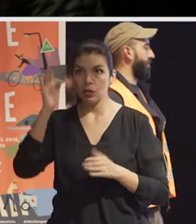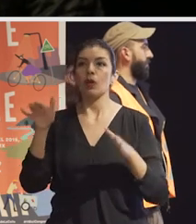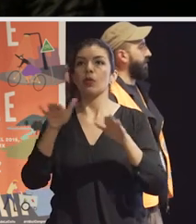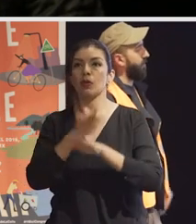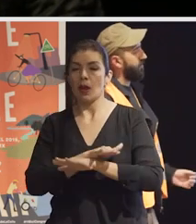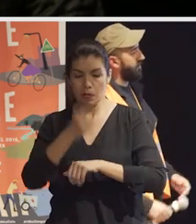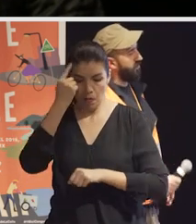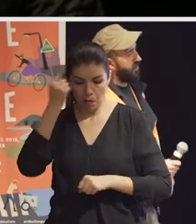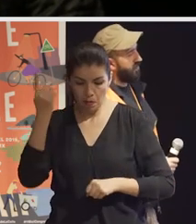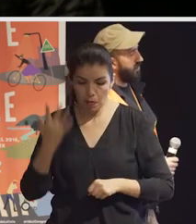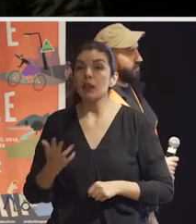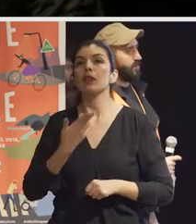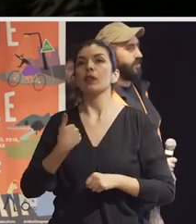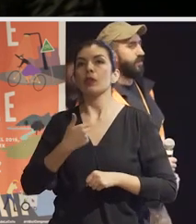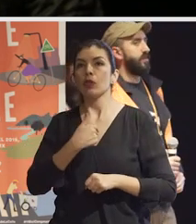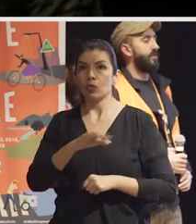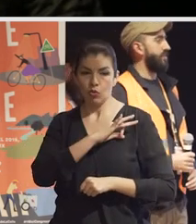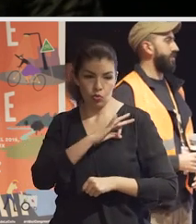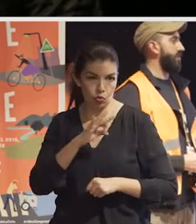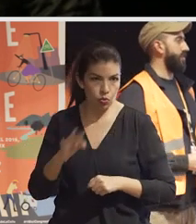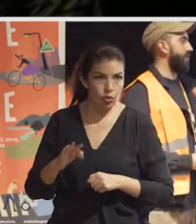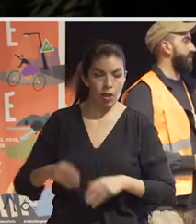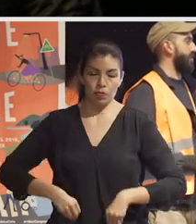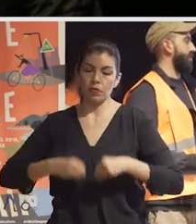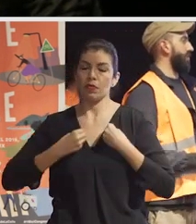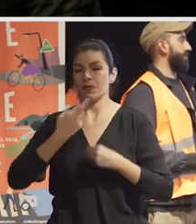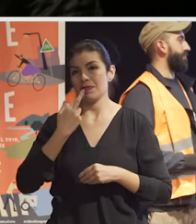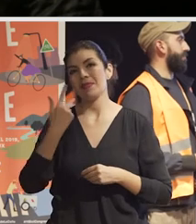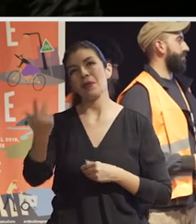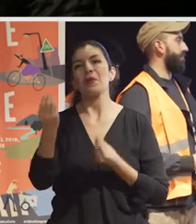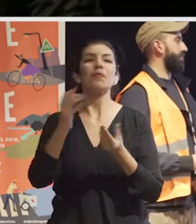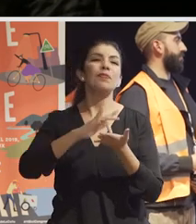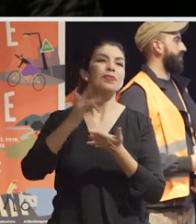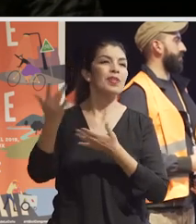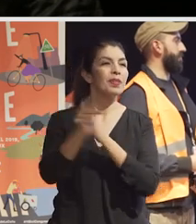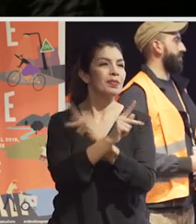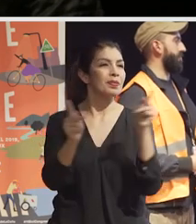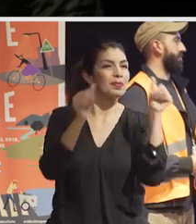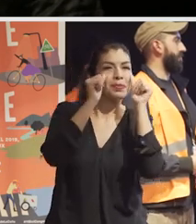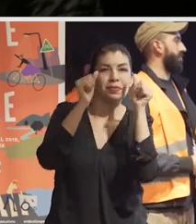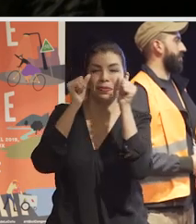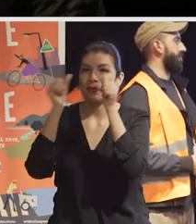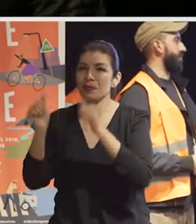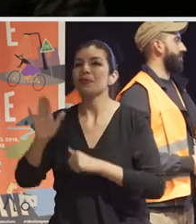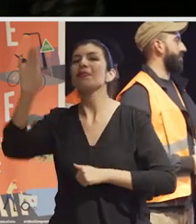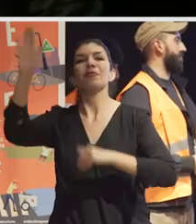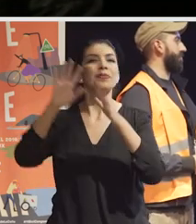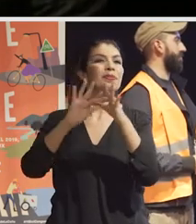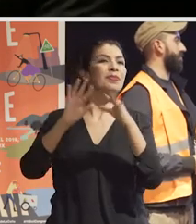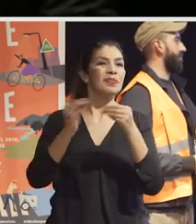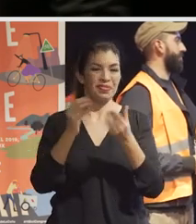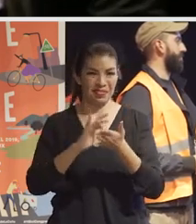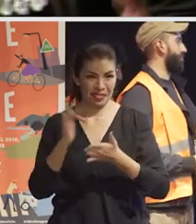de la demás gente les agradezco muchísimo su atención y sus comentarios y bueno les dejo a ellos